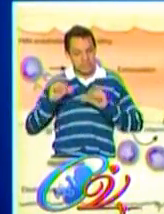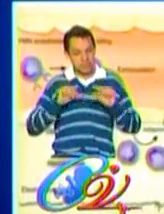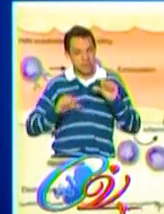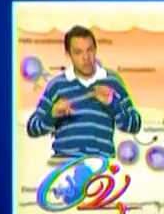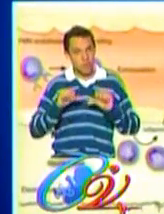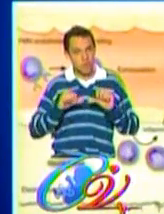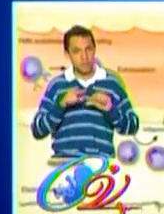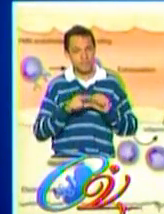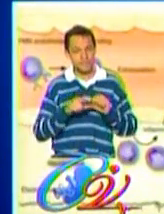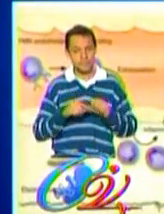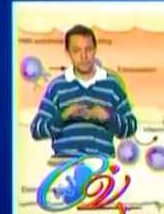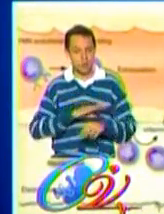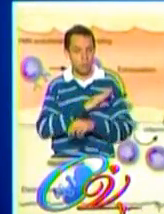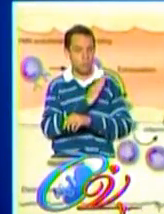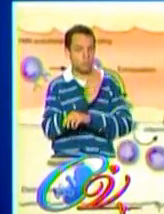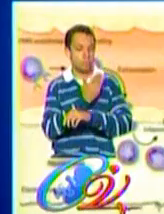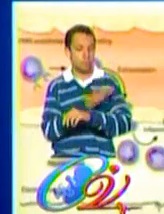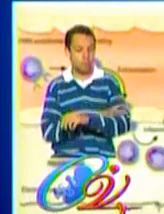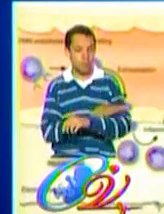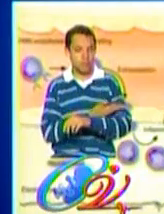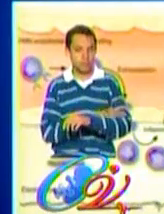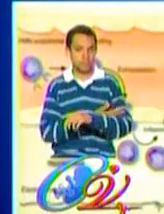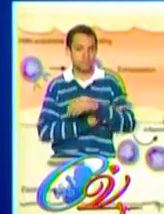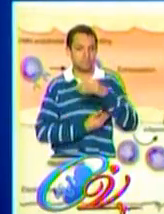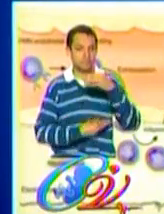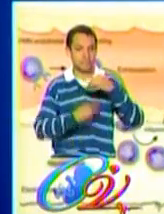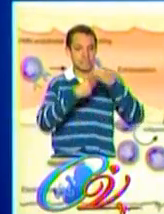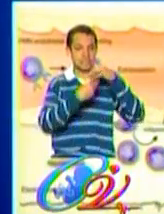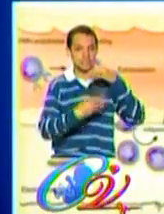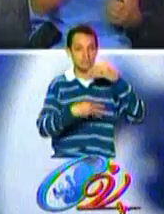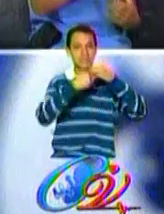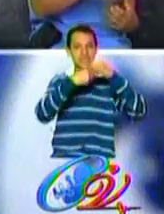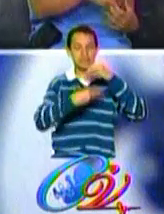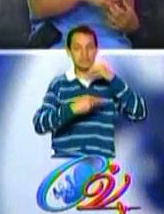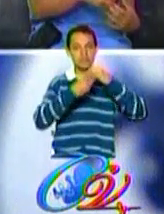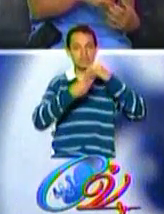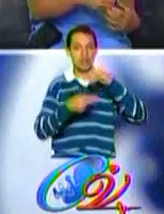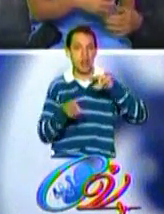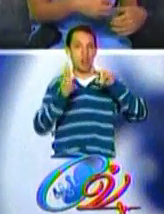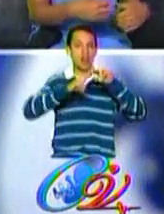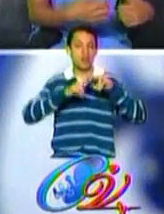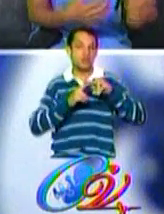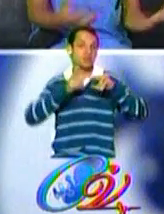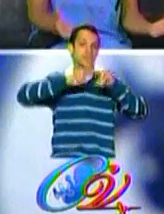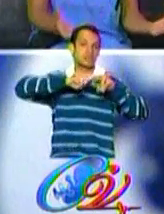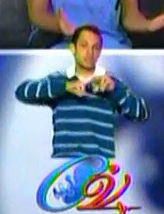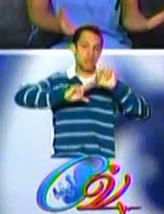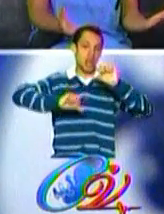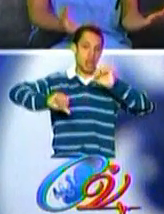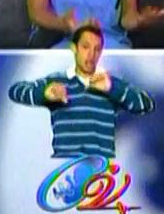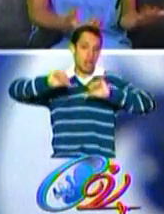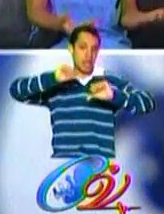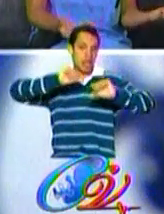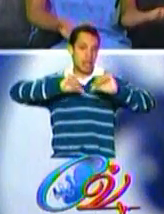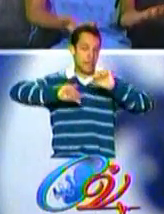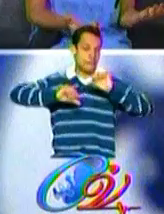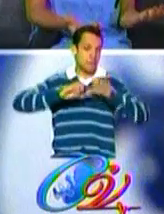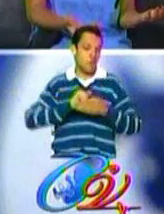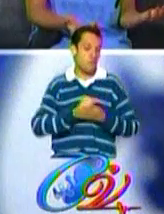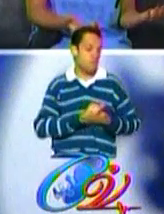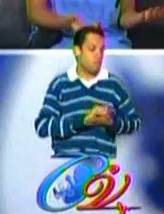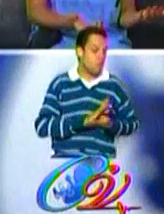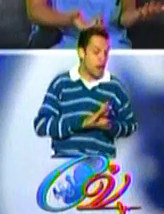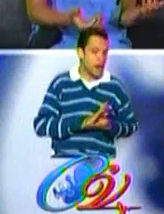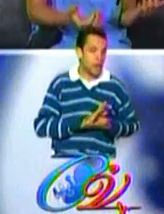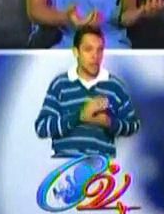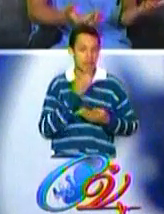la inmunidad se aumente y responda más tratando de atacar estos químicos para sacarlos, como por ejemplo el